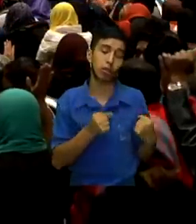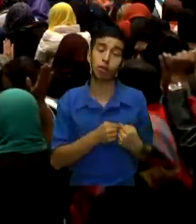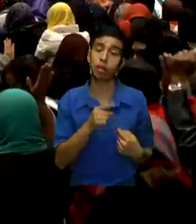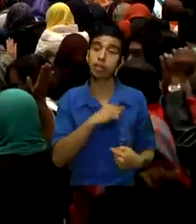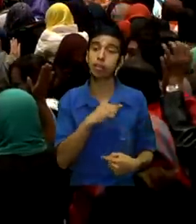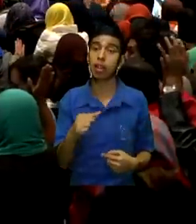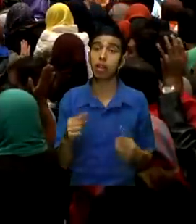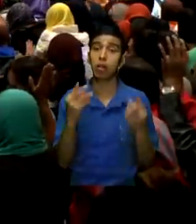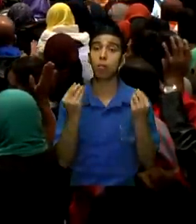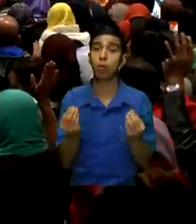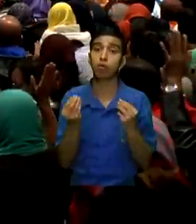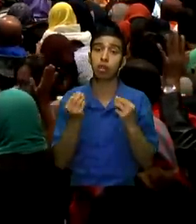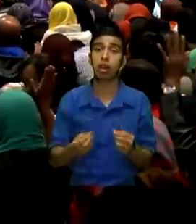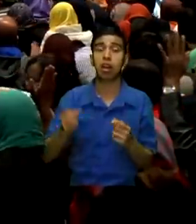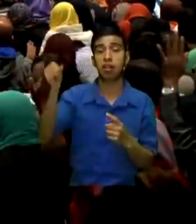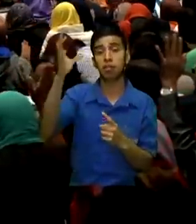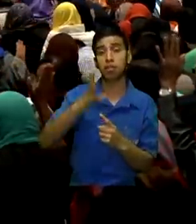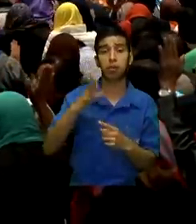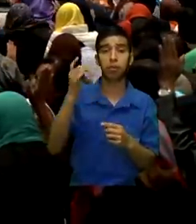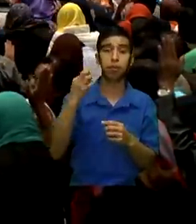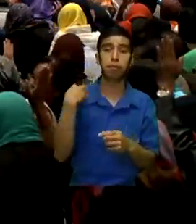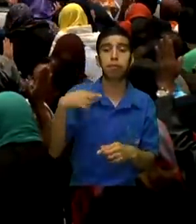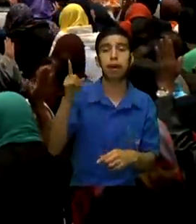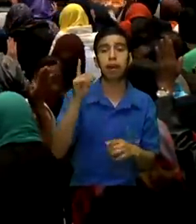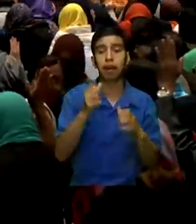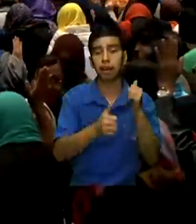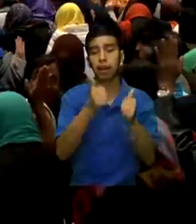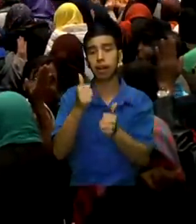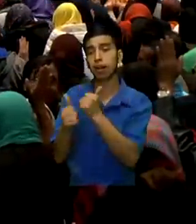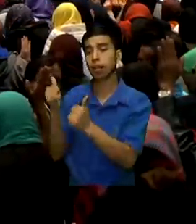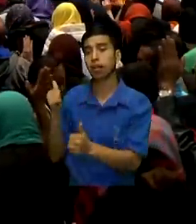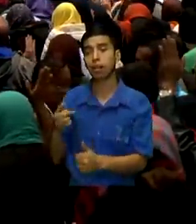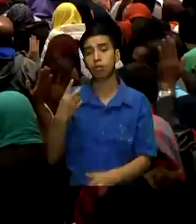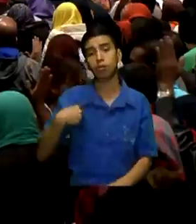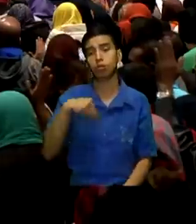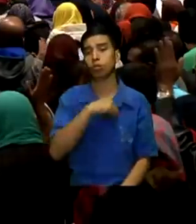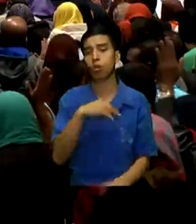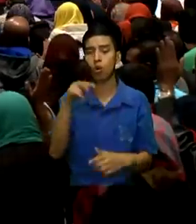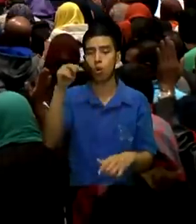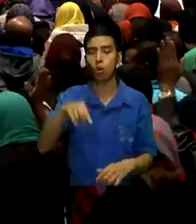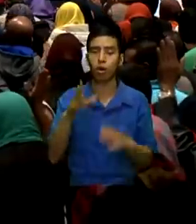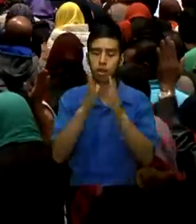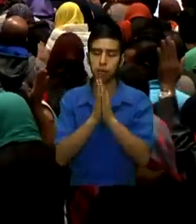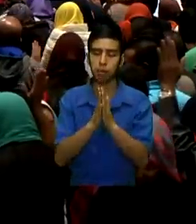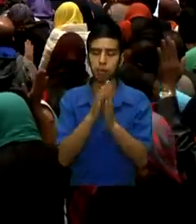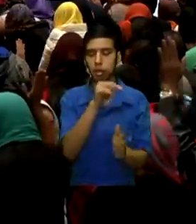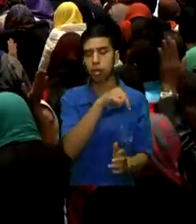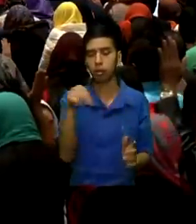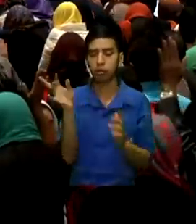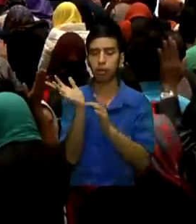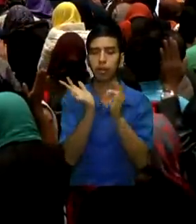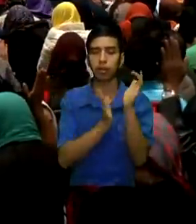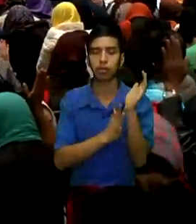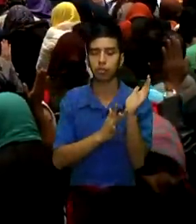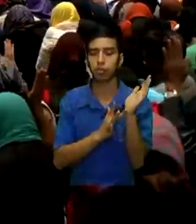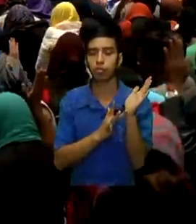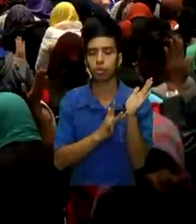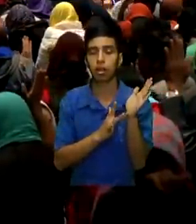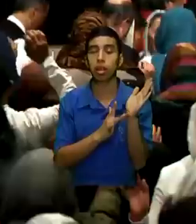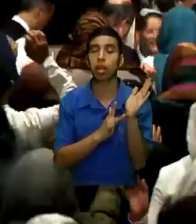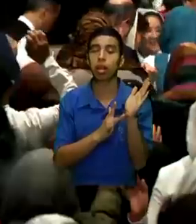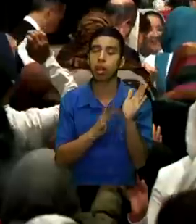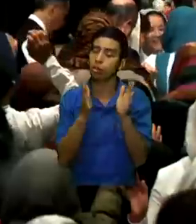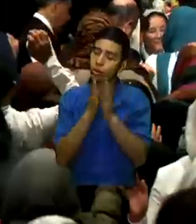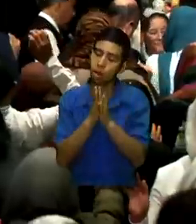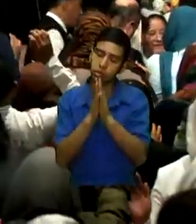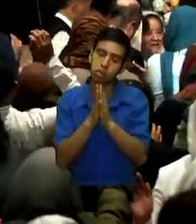mucha bendición para cada uno de nosotros. Y también, Señor amado, rogamos en el nombre de Jesús que estas peticiones que